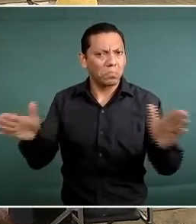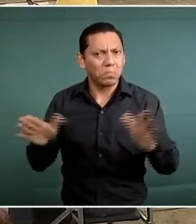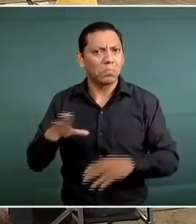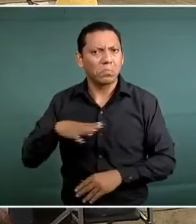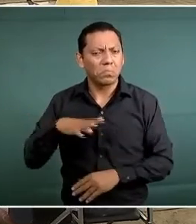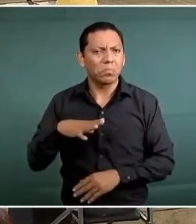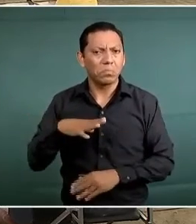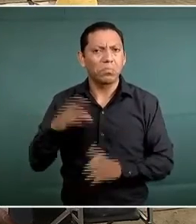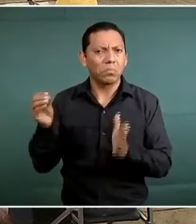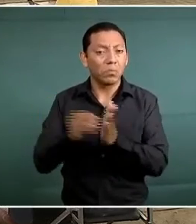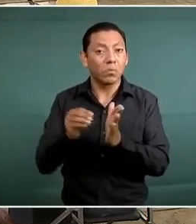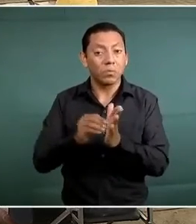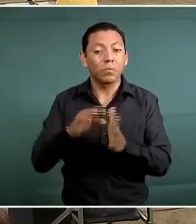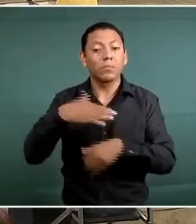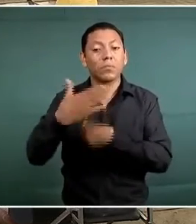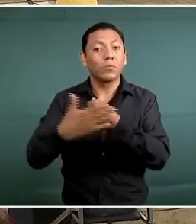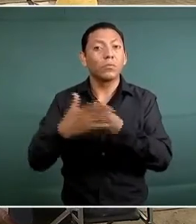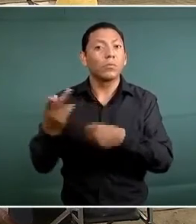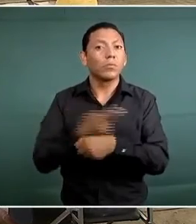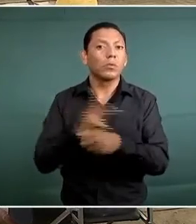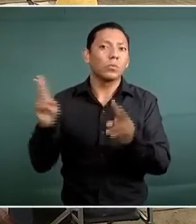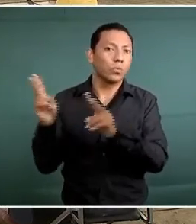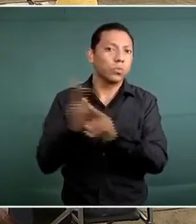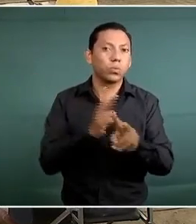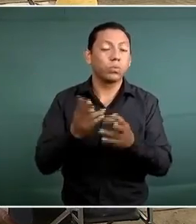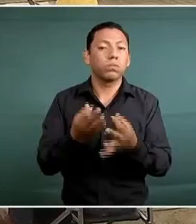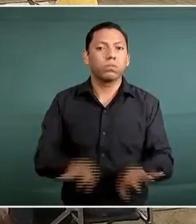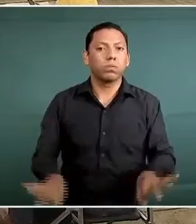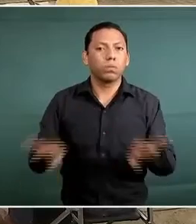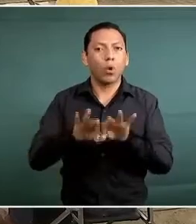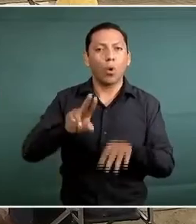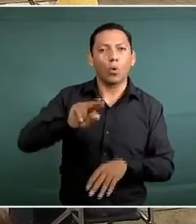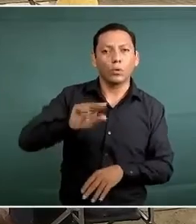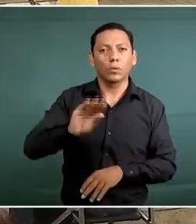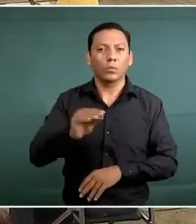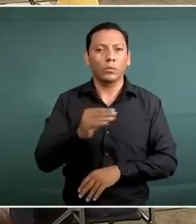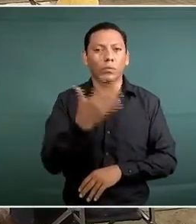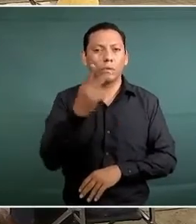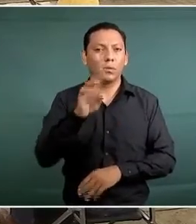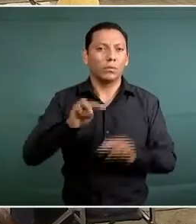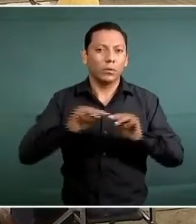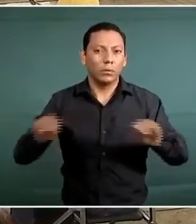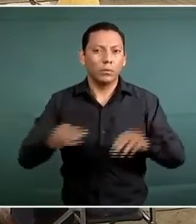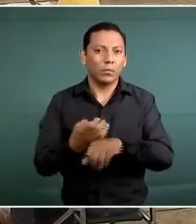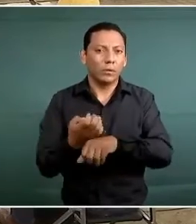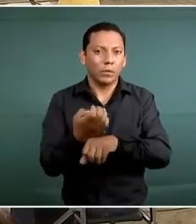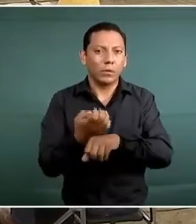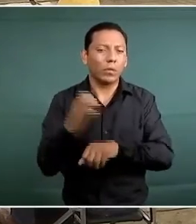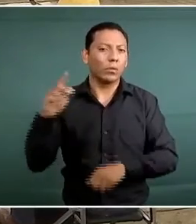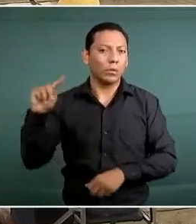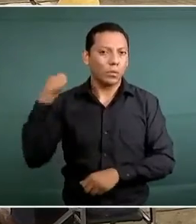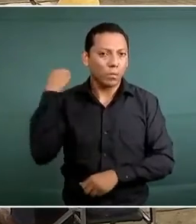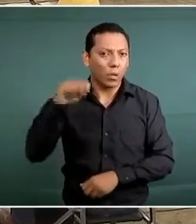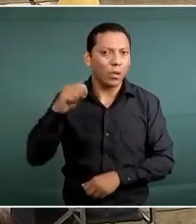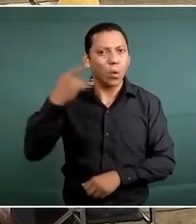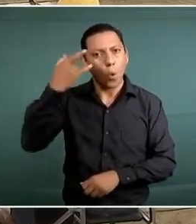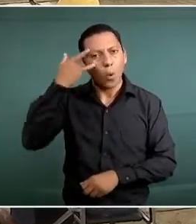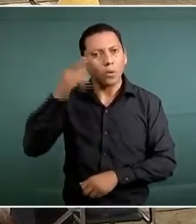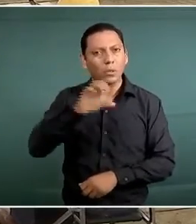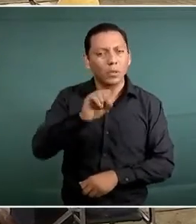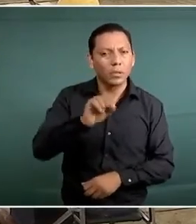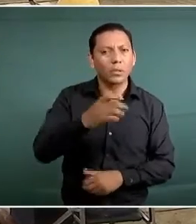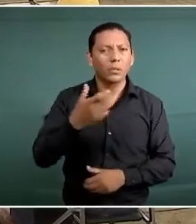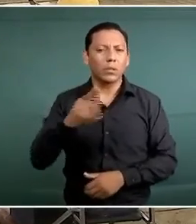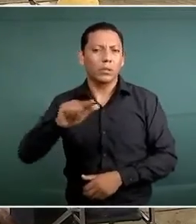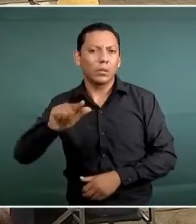pronóstico, ya lo decíamos, vamos a tener viento importante entre 80 y 95 kilómetros para el estado de Tabasco y Campeche, entre 60